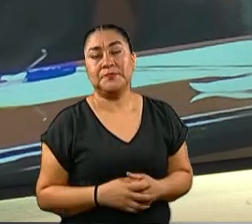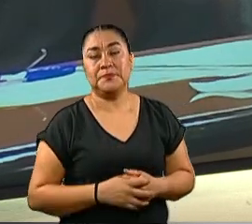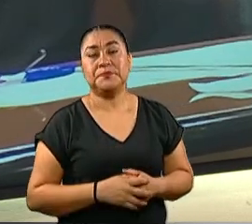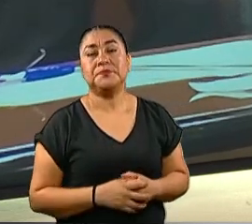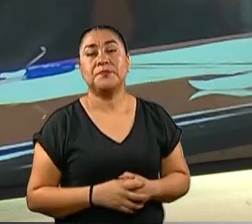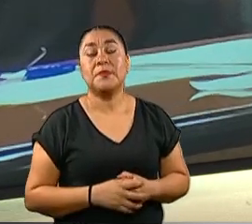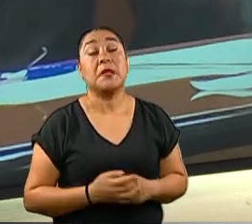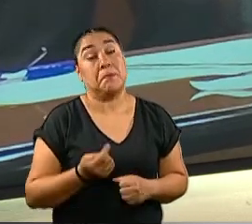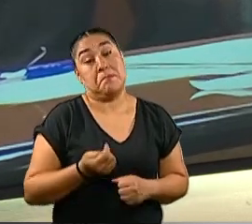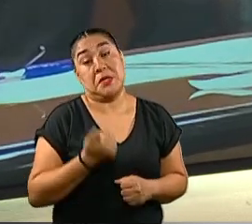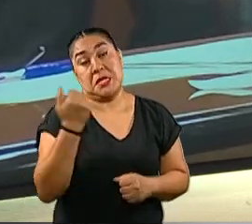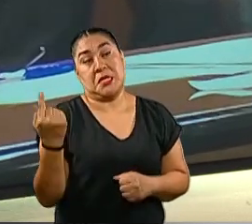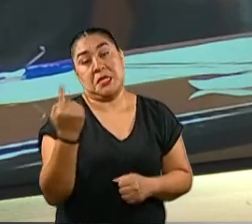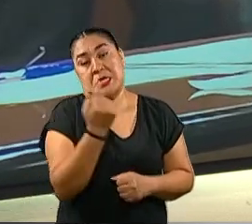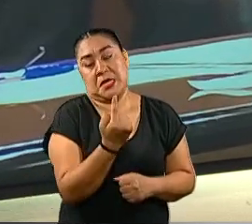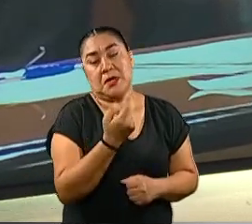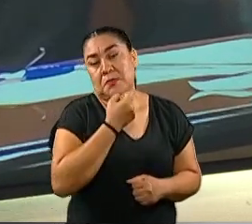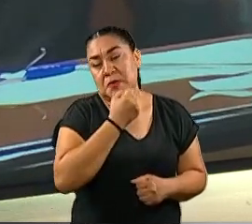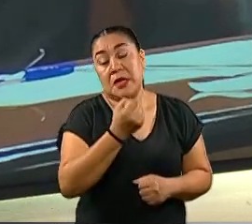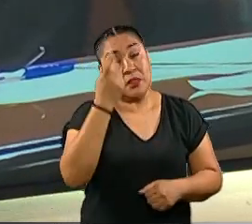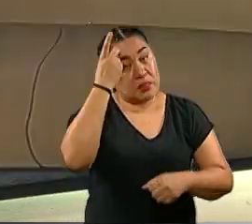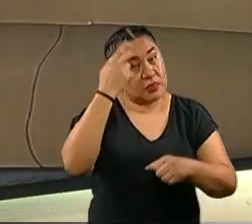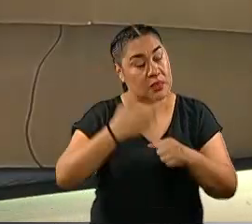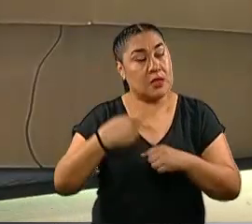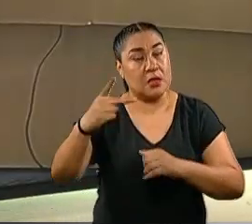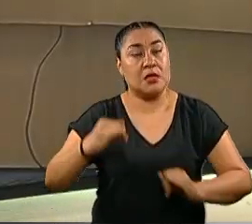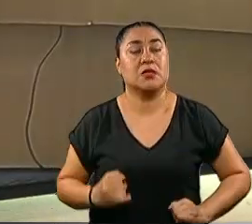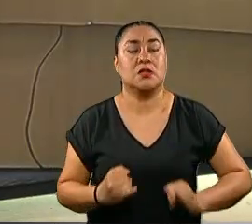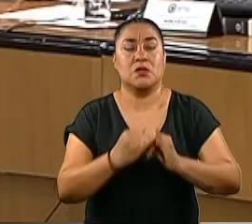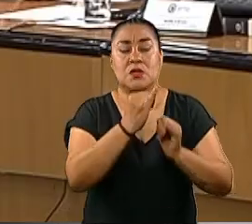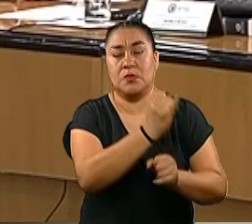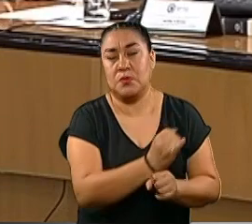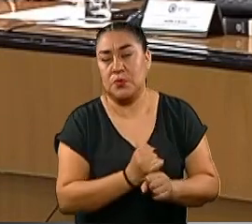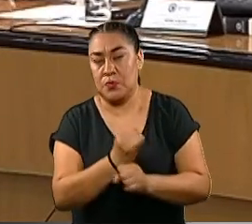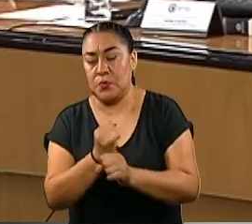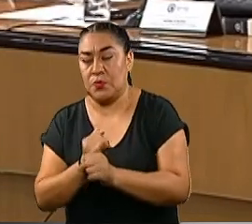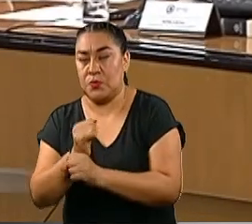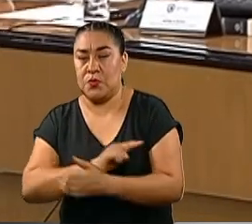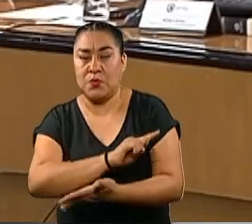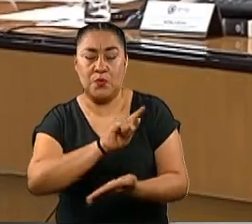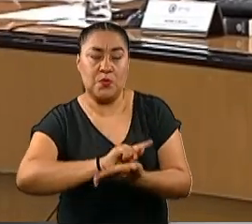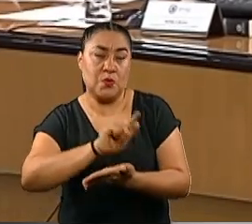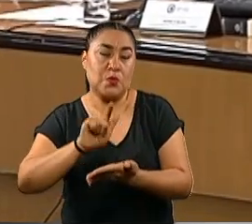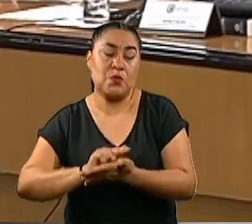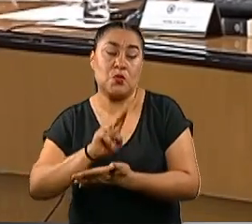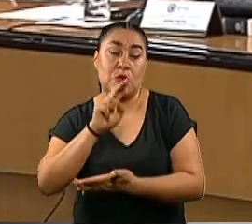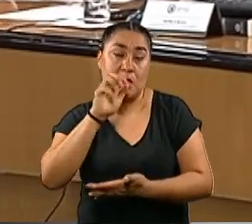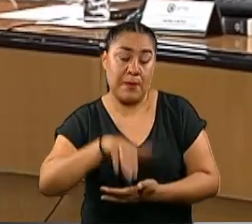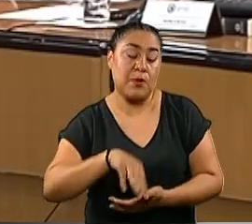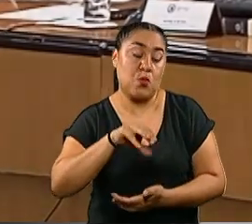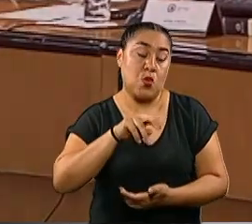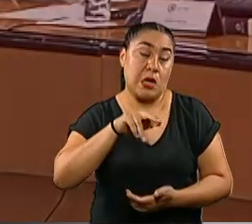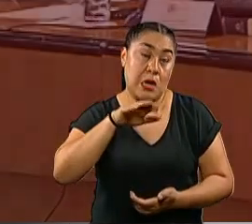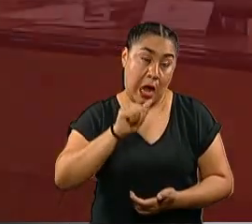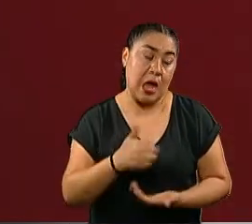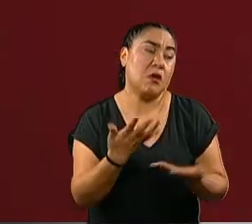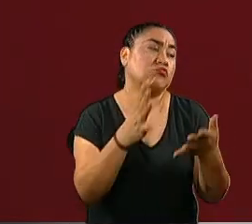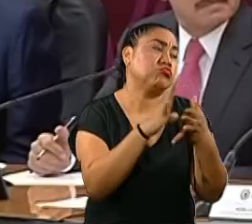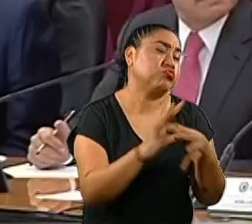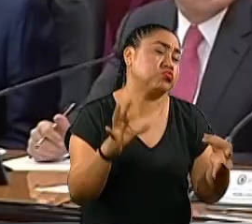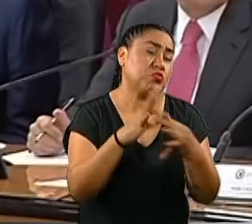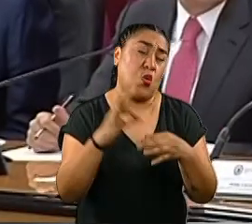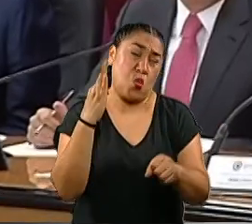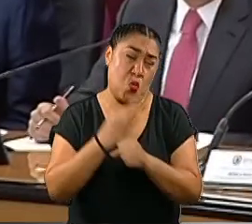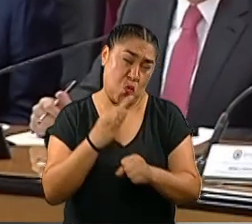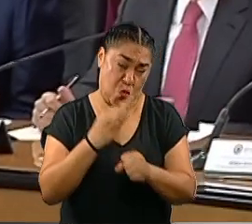La primera en participar fue la directora del Instituto de Investigaciones Jurídicas de la UNAM, Mónica González Contró, que manifestó que el actual